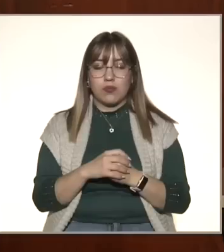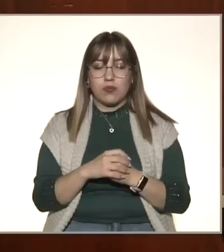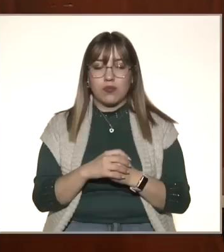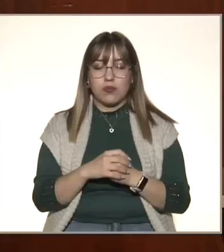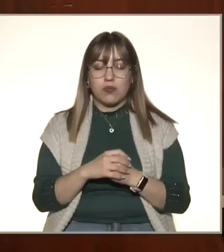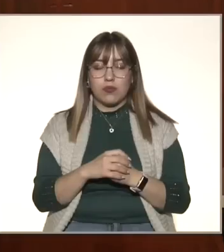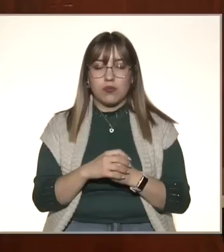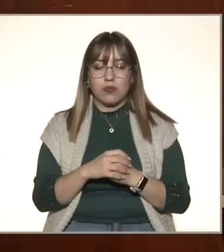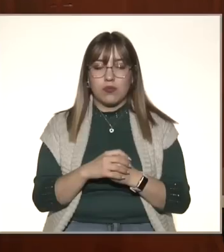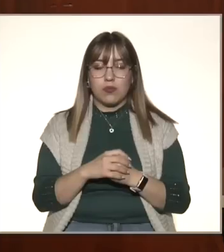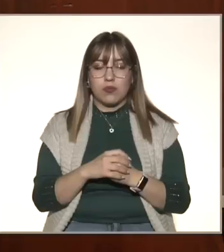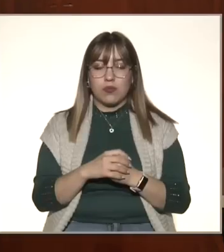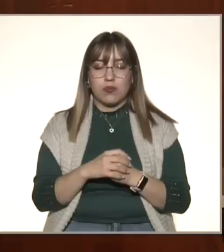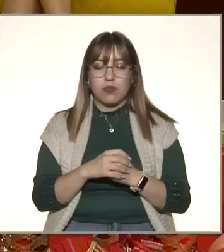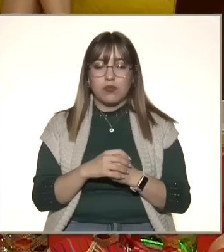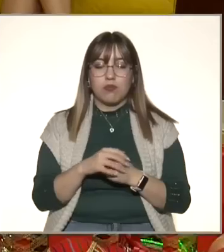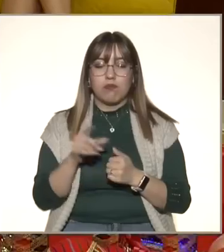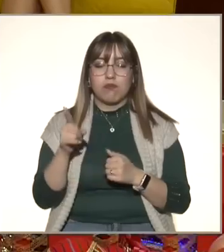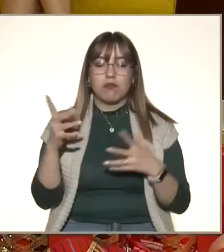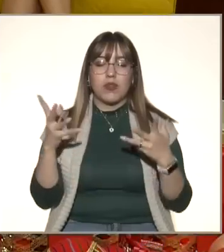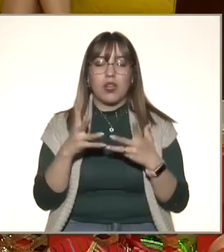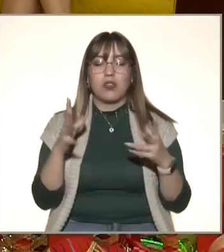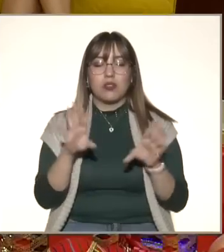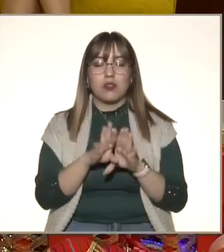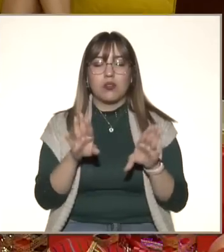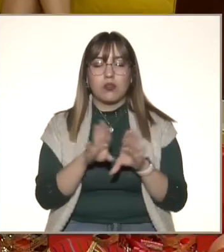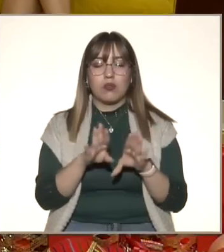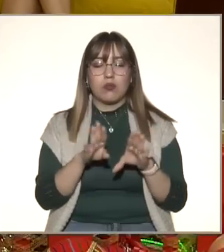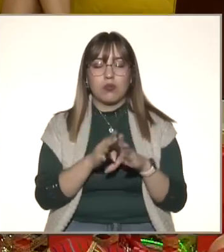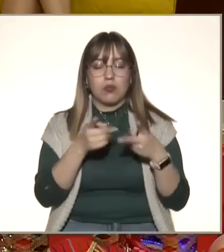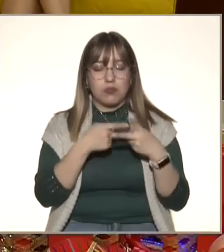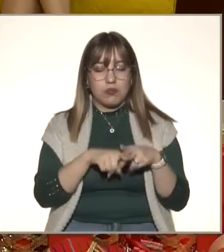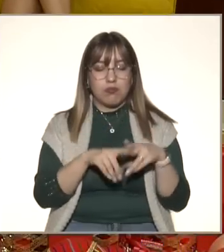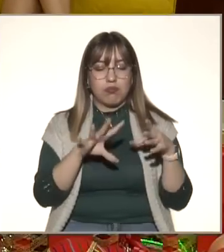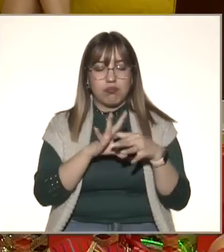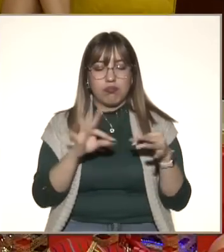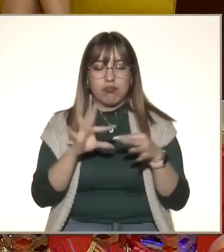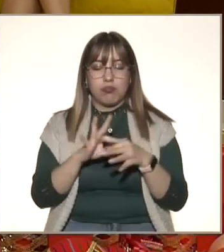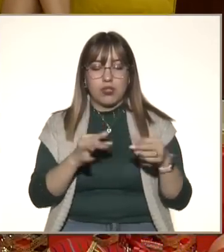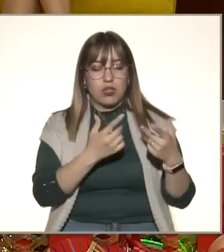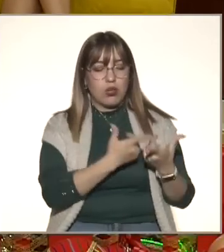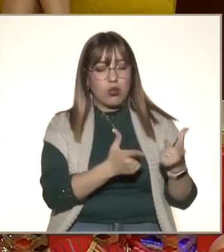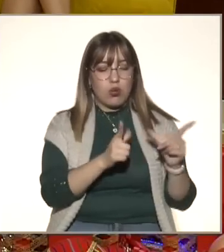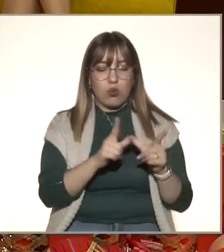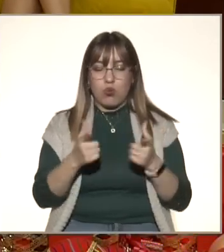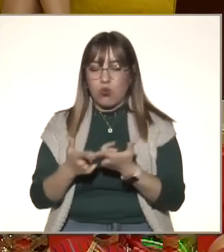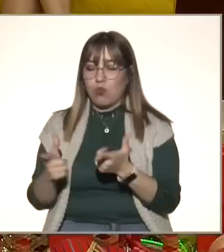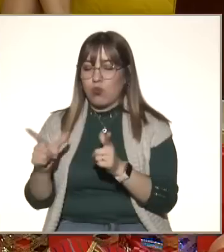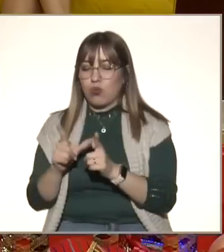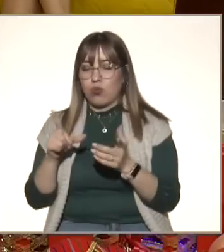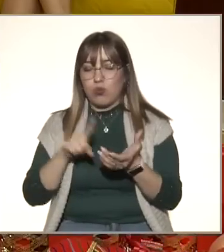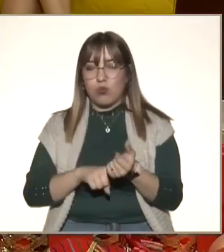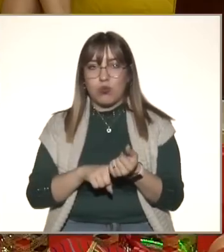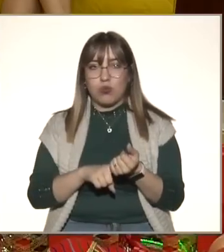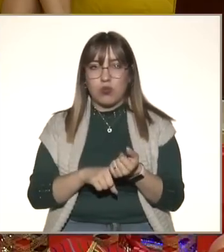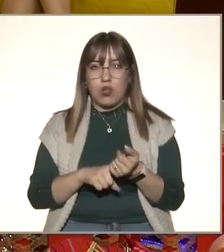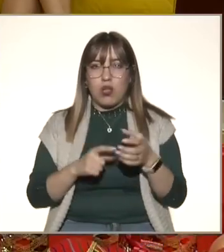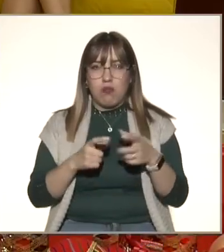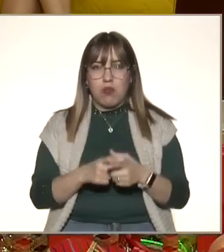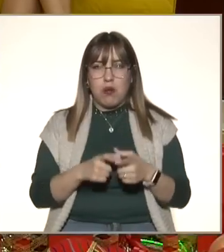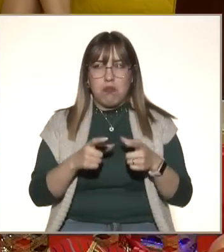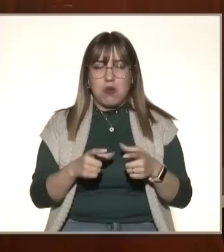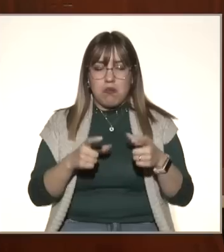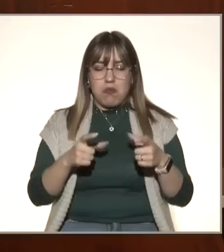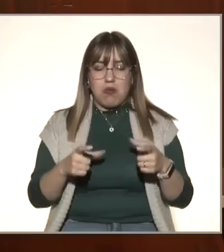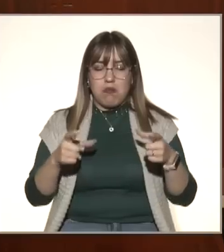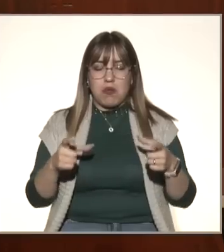base a primates también, que puede haber en determinados grupos. Y los grupos van creciendo y cuando los